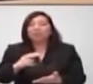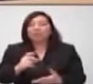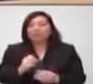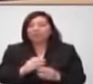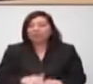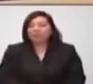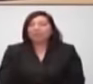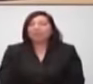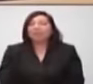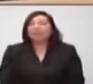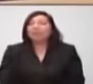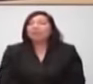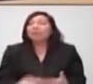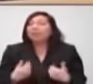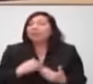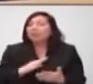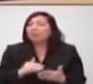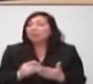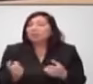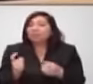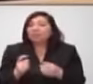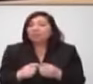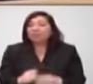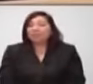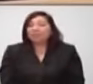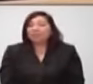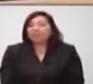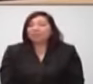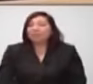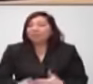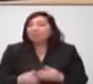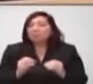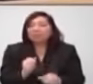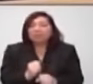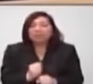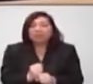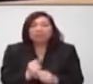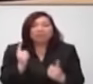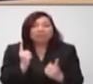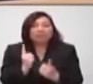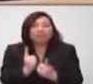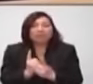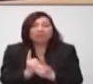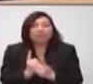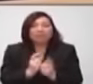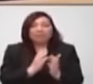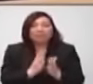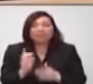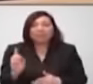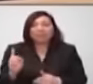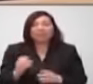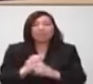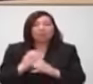día. Cabe indicar que todo esto está vinculado también a generar puestos de trabajo directos, en la medida de cada